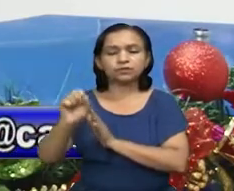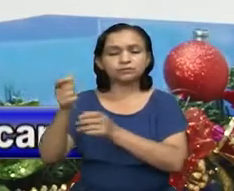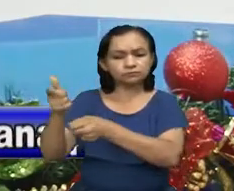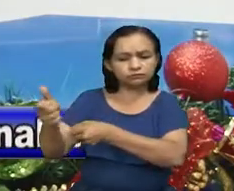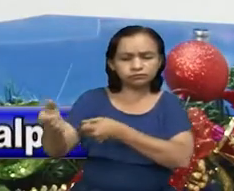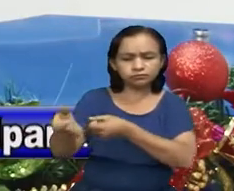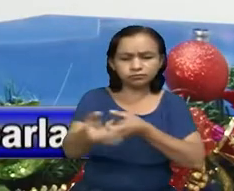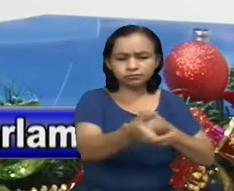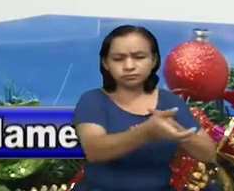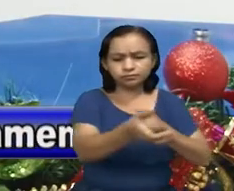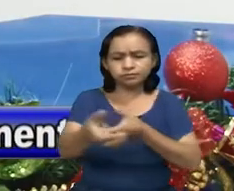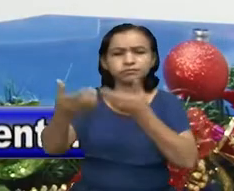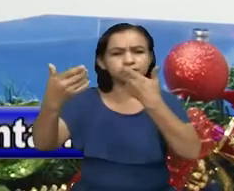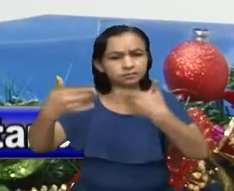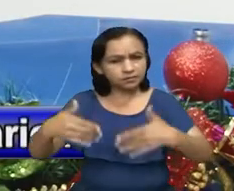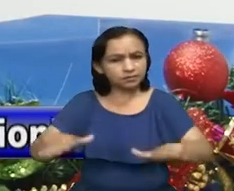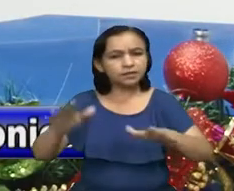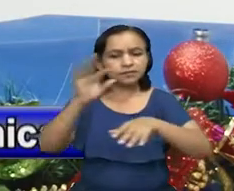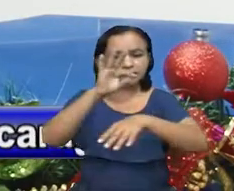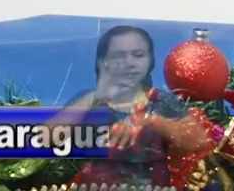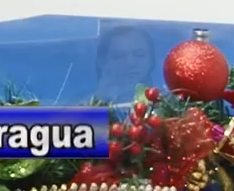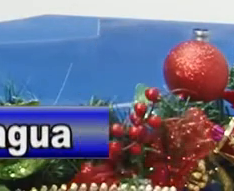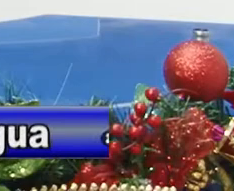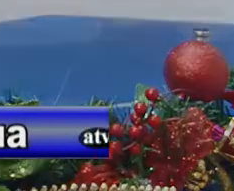Salud. Los detalles en el siguiente reporte.